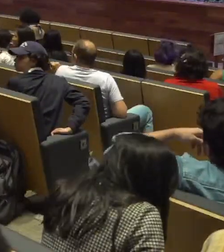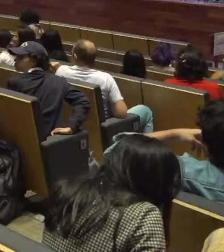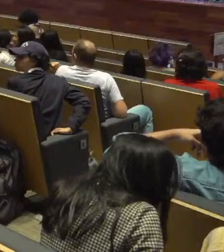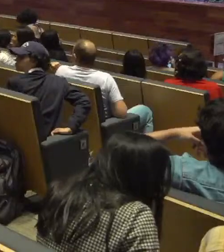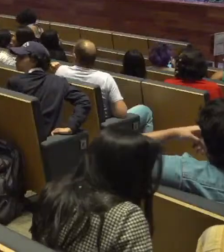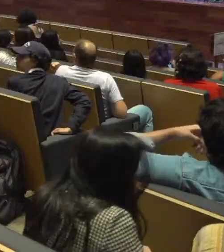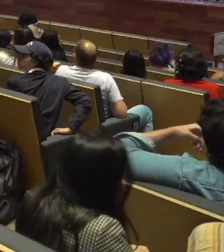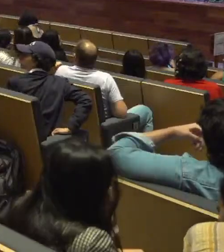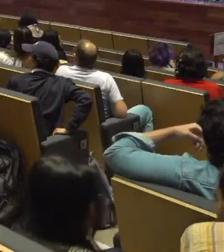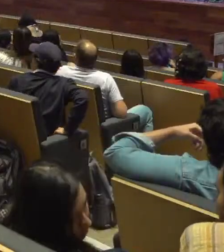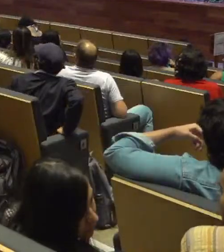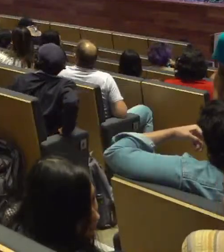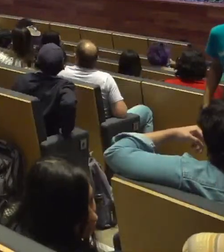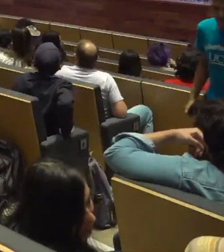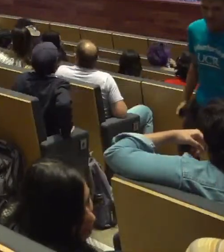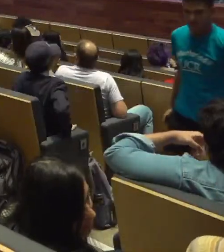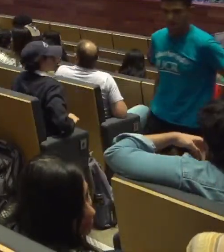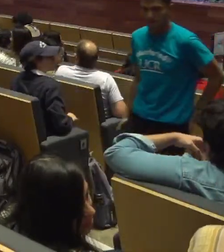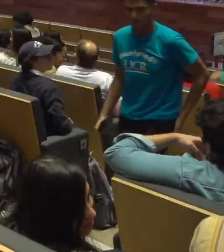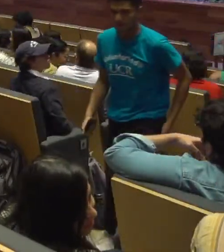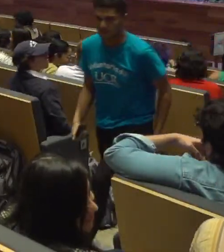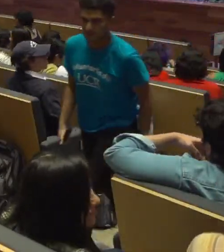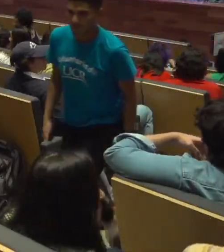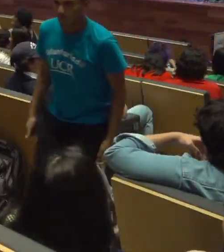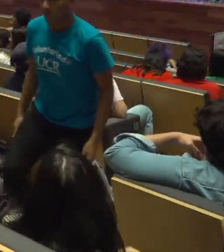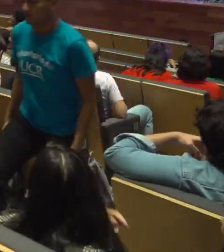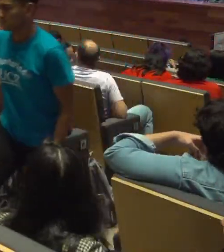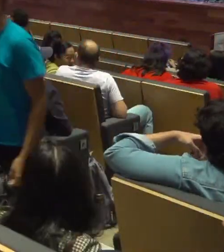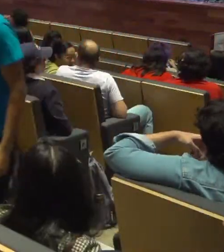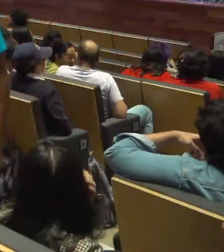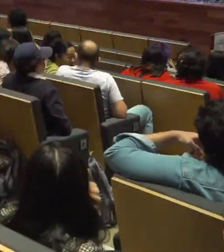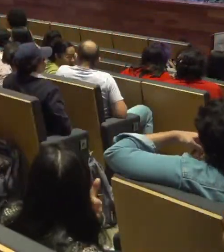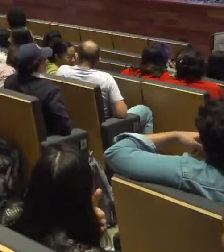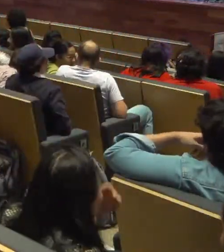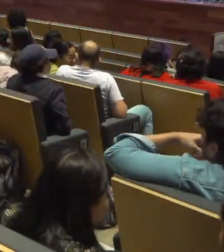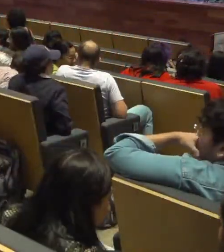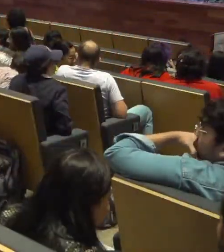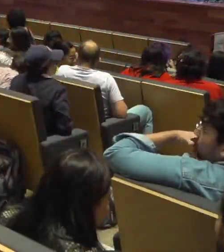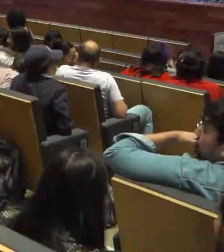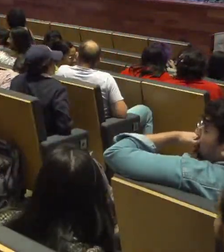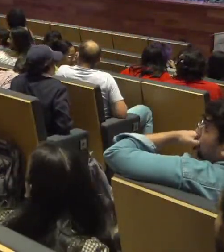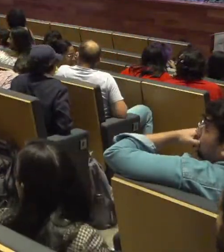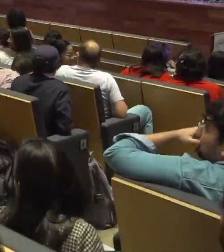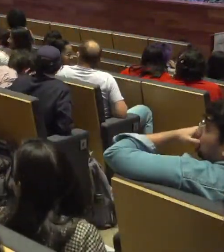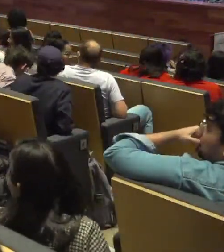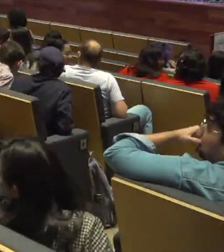El número está debajo del asiento, sí. La letra está a un costadito de la fila.